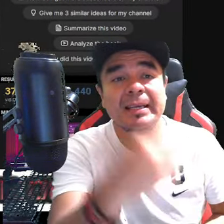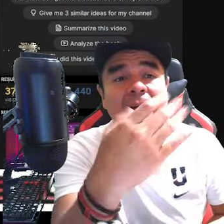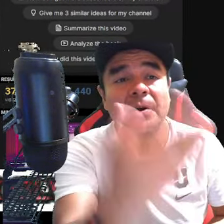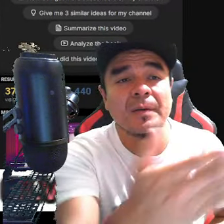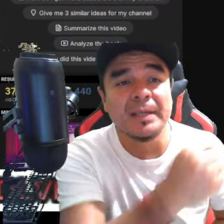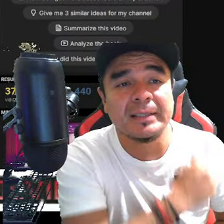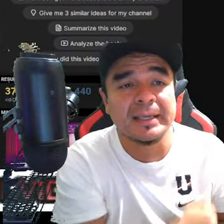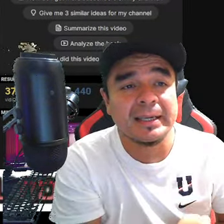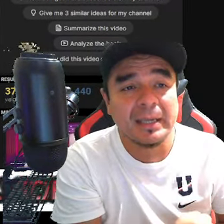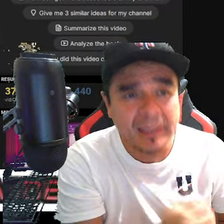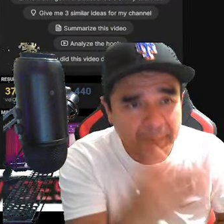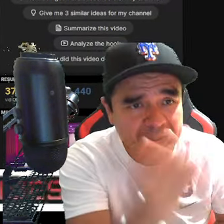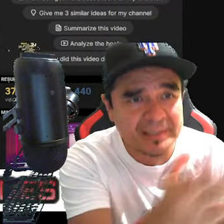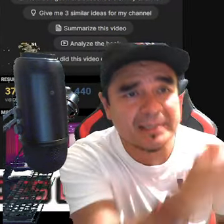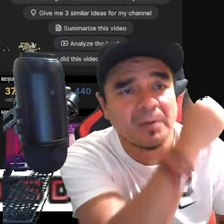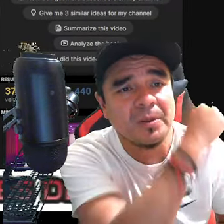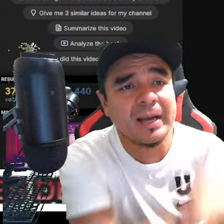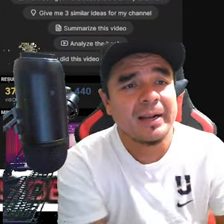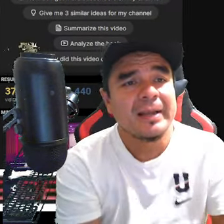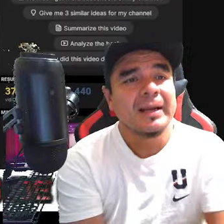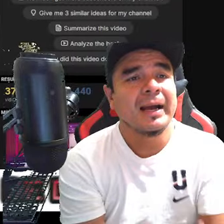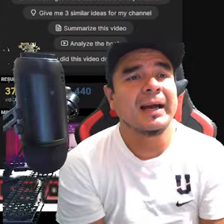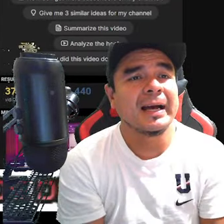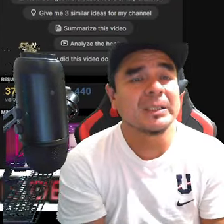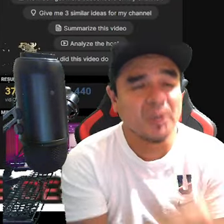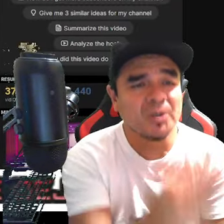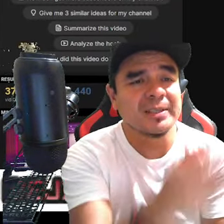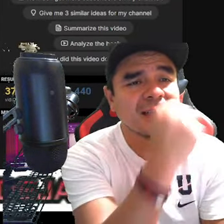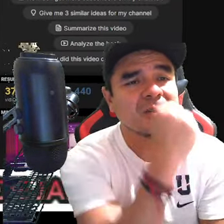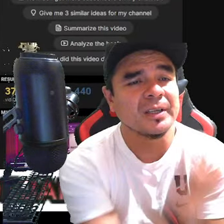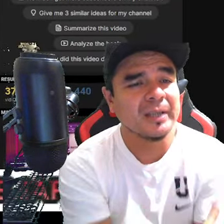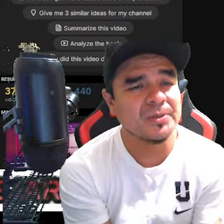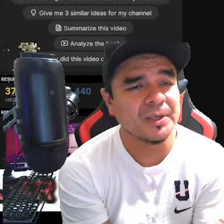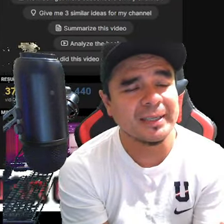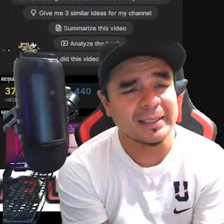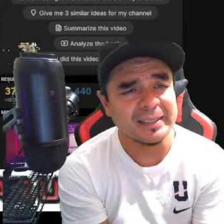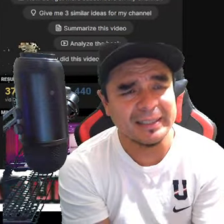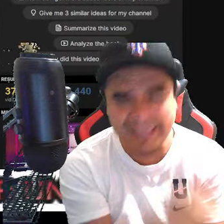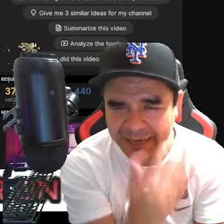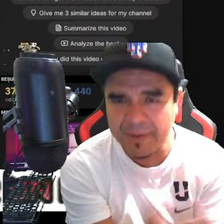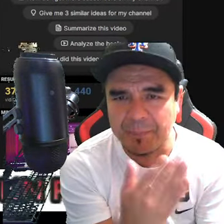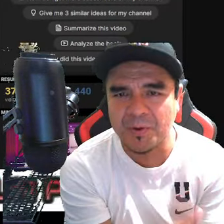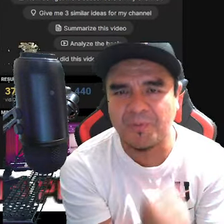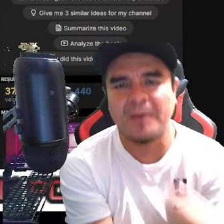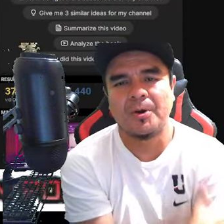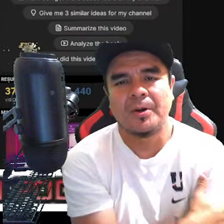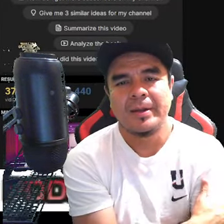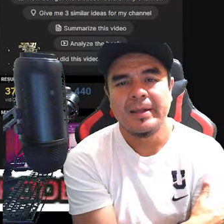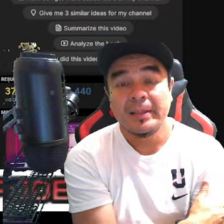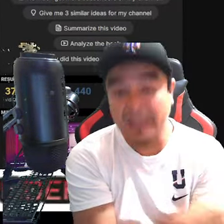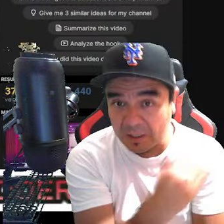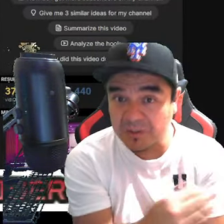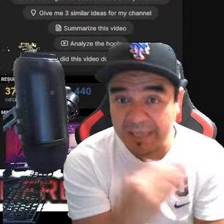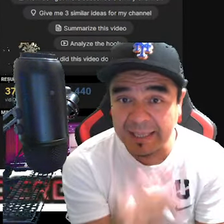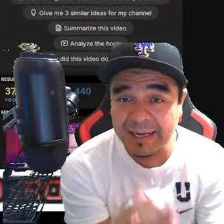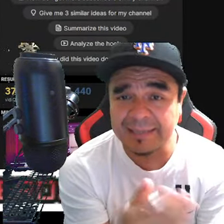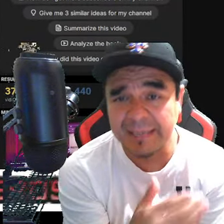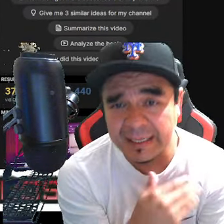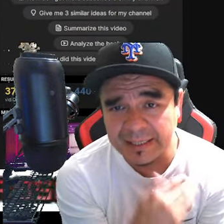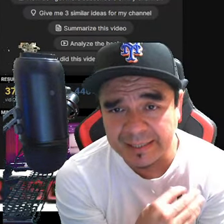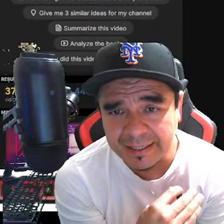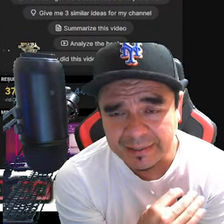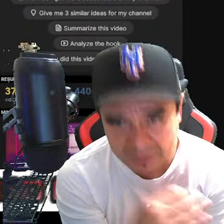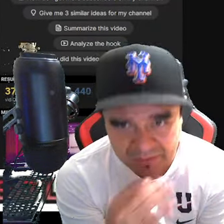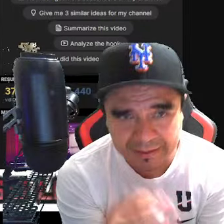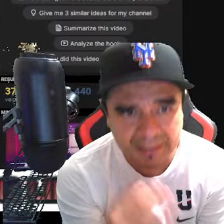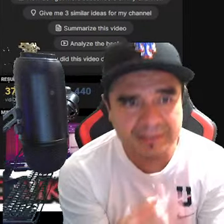y obviamente empiece a saludar a todos los que están conectados ahorita en el chat? Dígame, por favor, de los canales